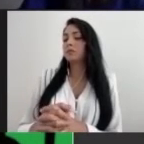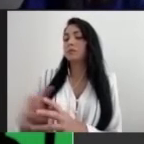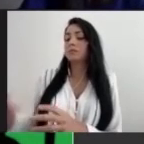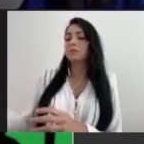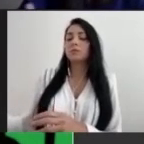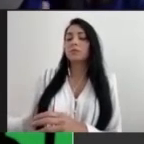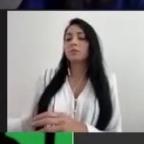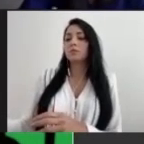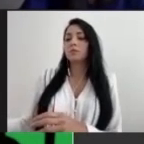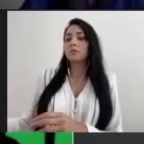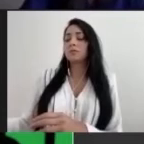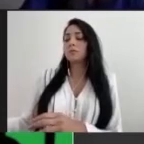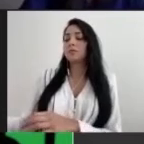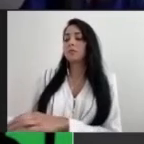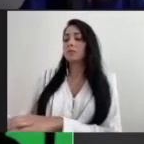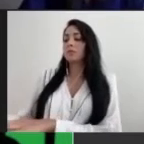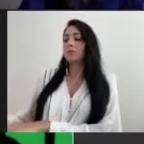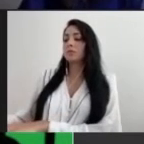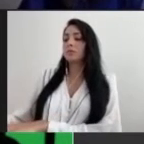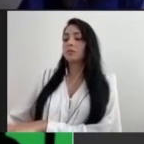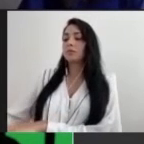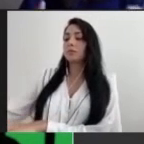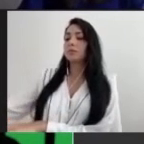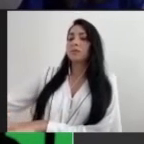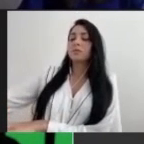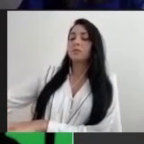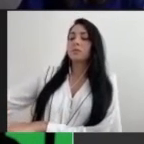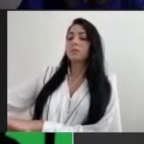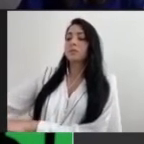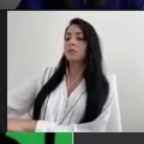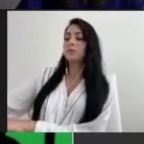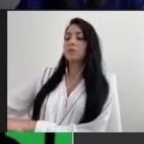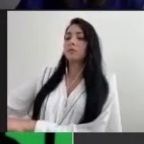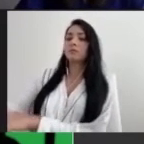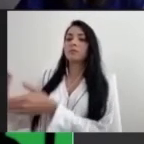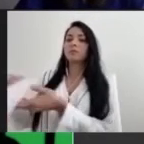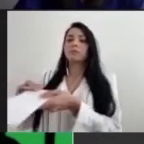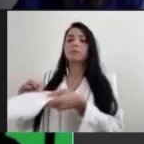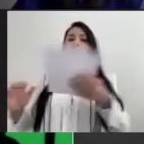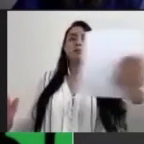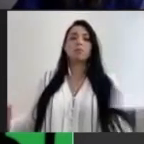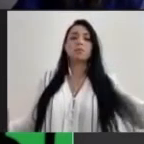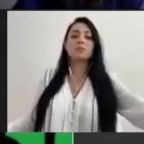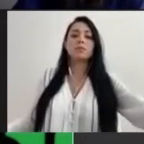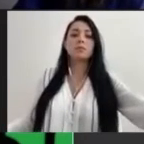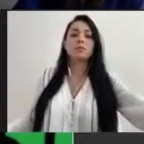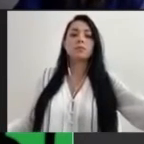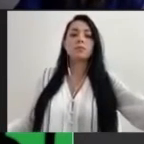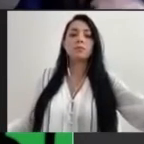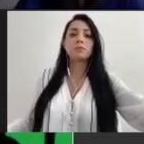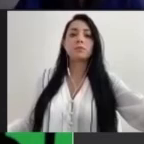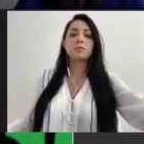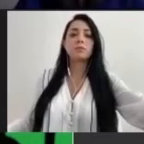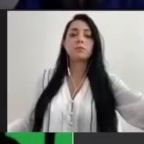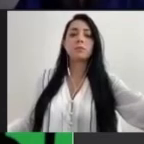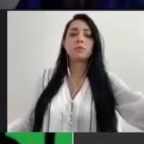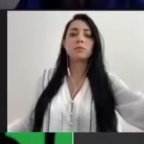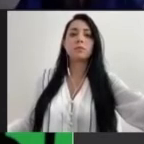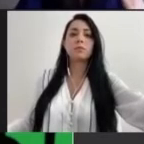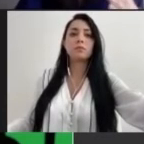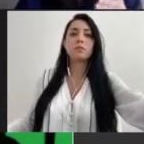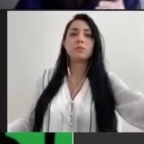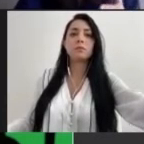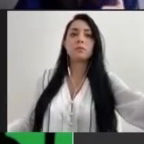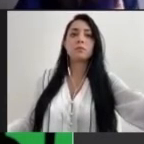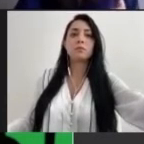otra medida de sanción que no sea la privación de la libertad. Sin embargo, lo que nos hemos dado cuenta es que los ministerios públicos y al momento